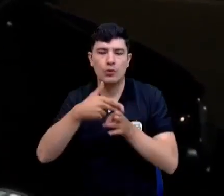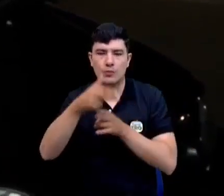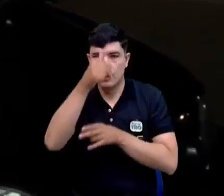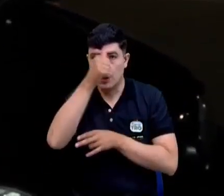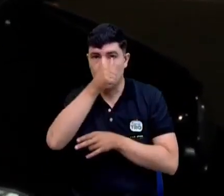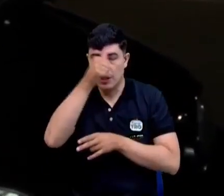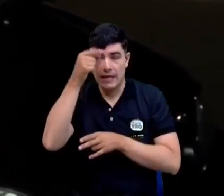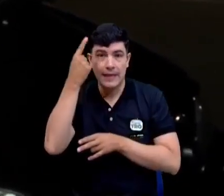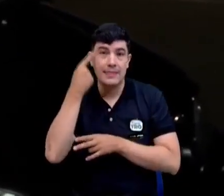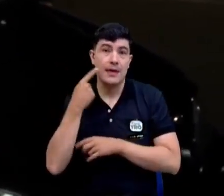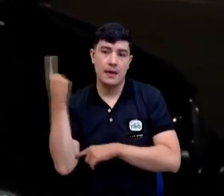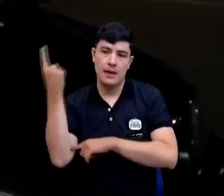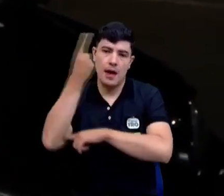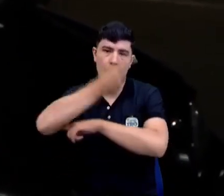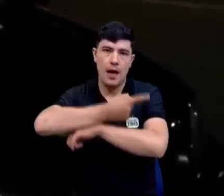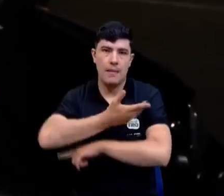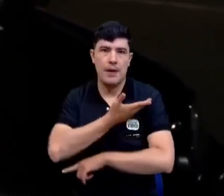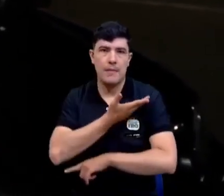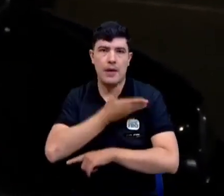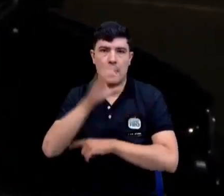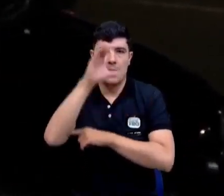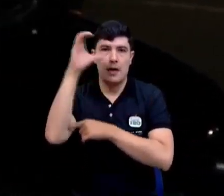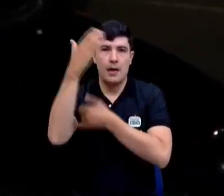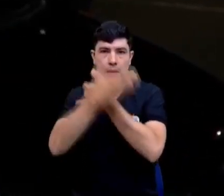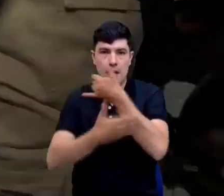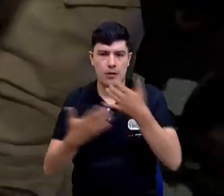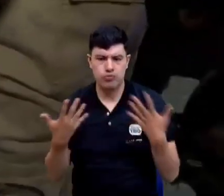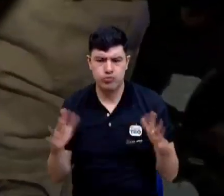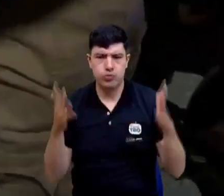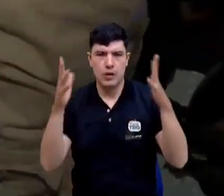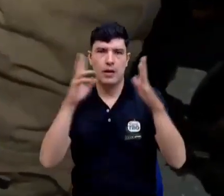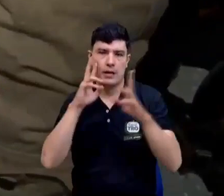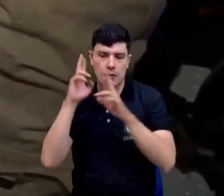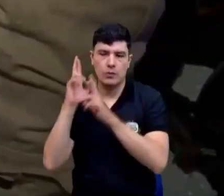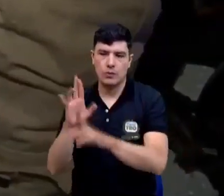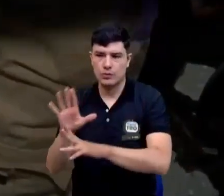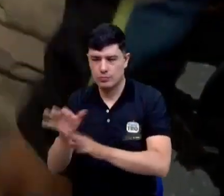como Oriente Noticias y Lente Nocturno, los estamos acompañando.